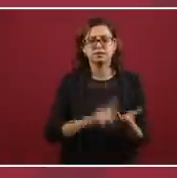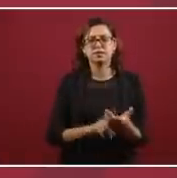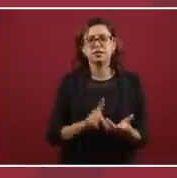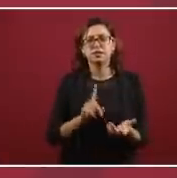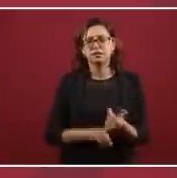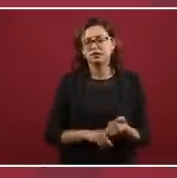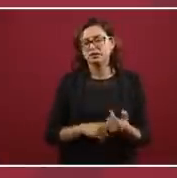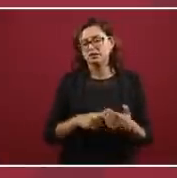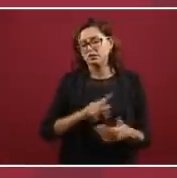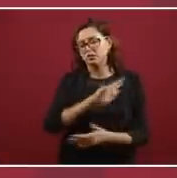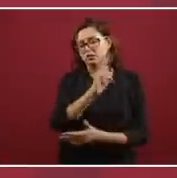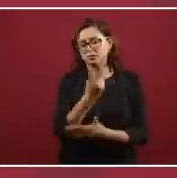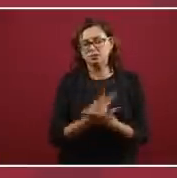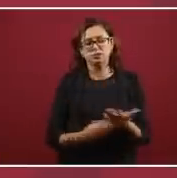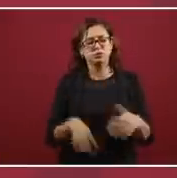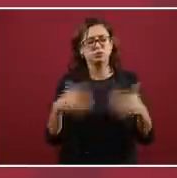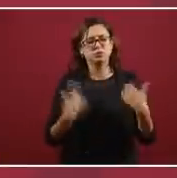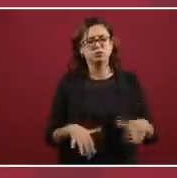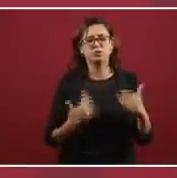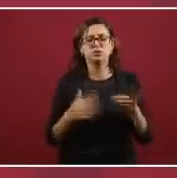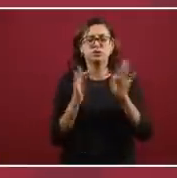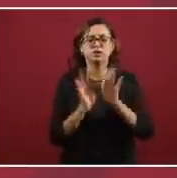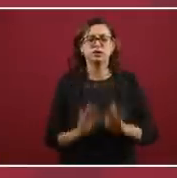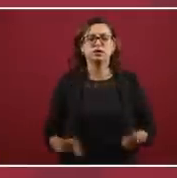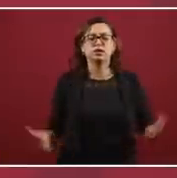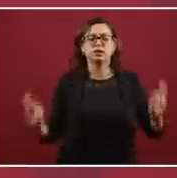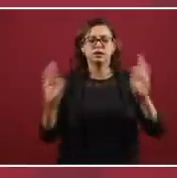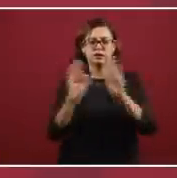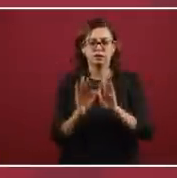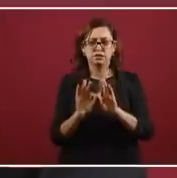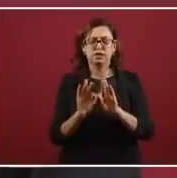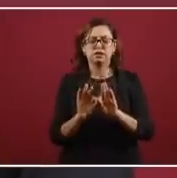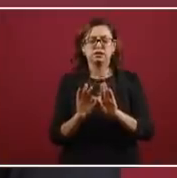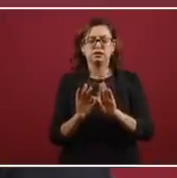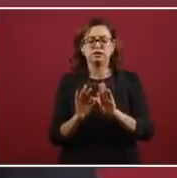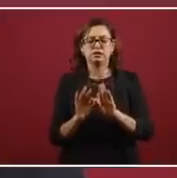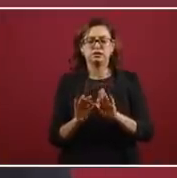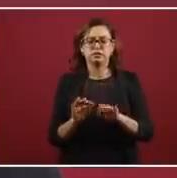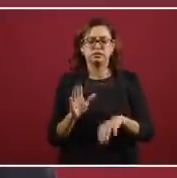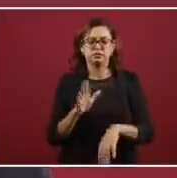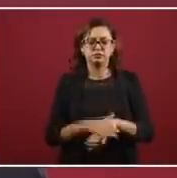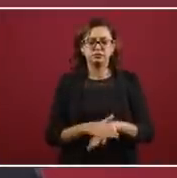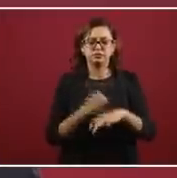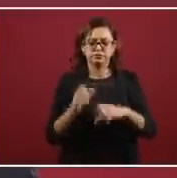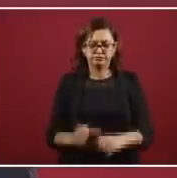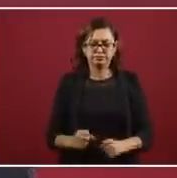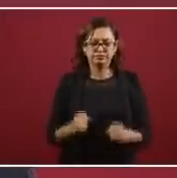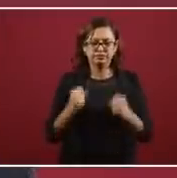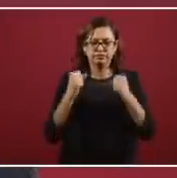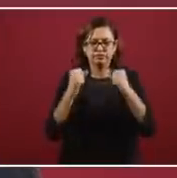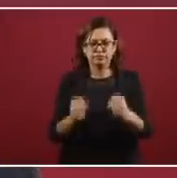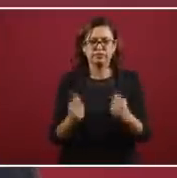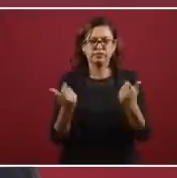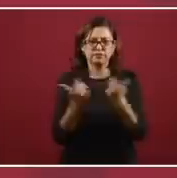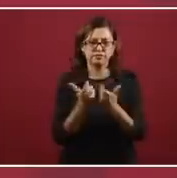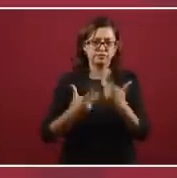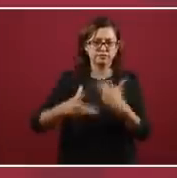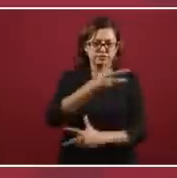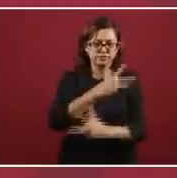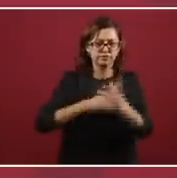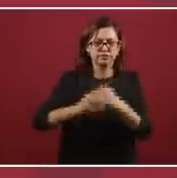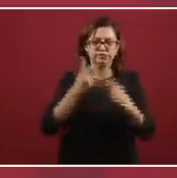programa muy importante que fortalece la economía